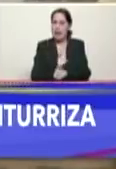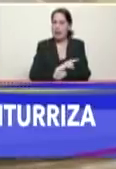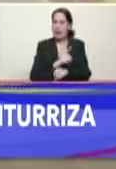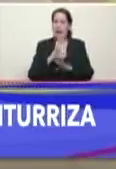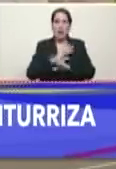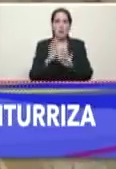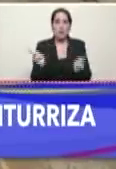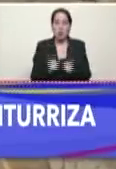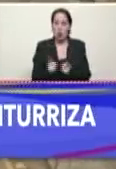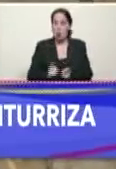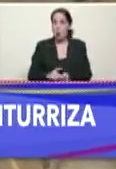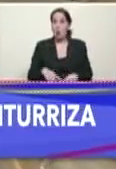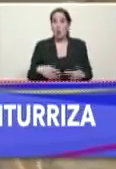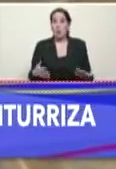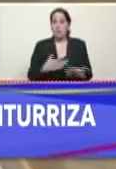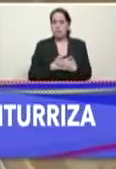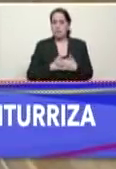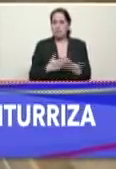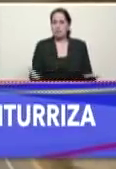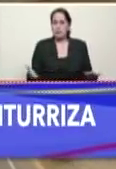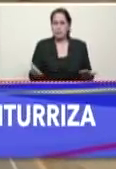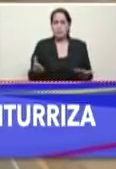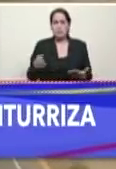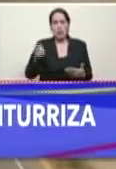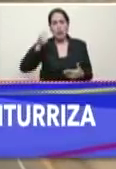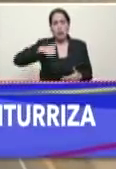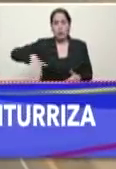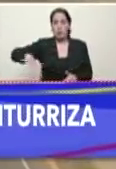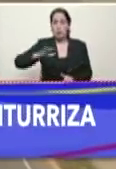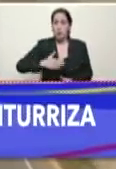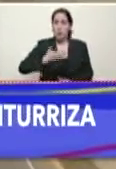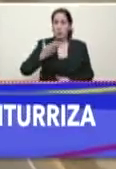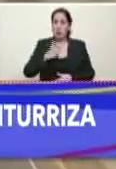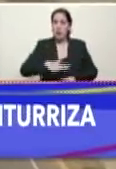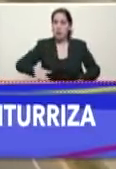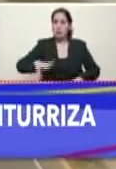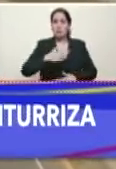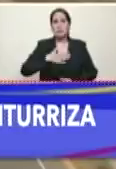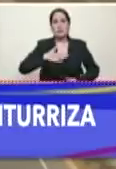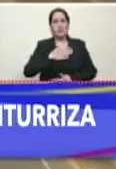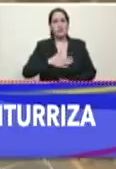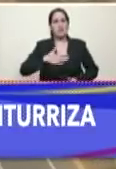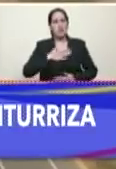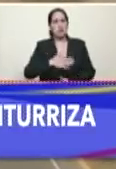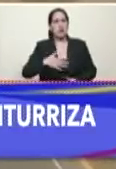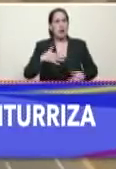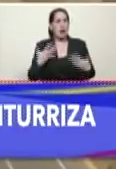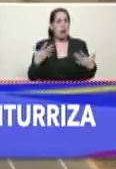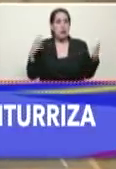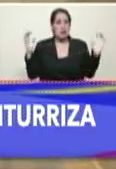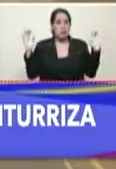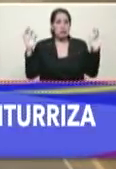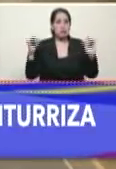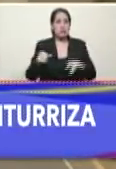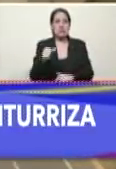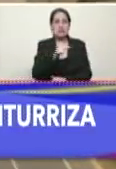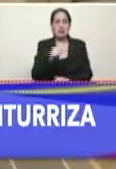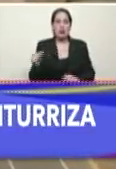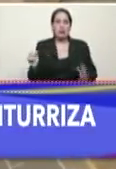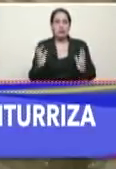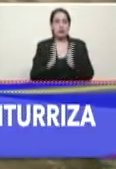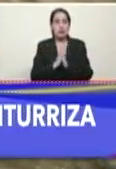para ponerlo a la orden de nuestro pueblo, de la ciudad, de los temporadistas que también recibimos en Semana Santa, y de la cual,